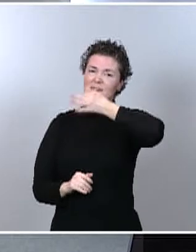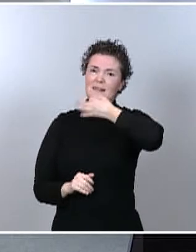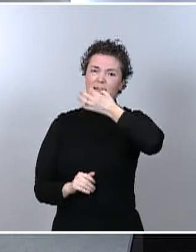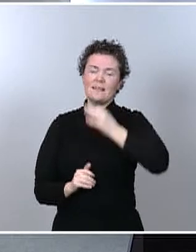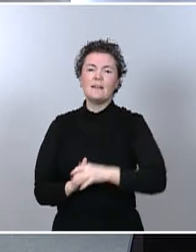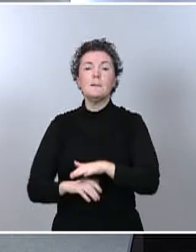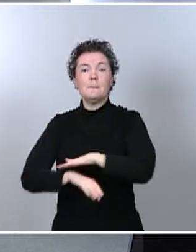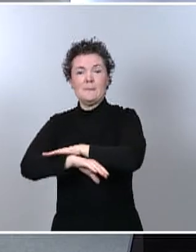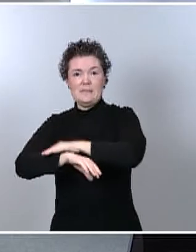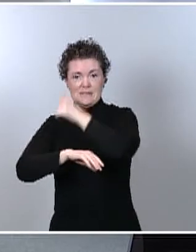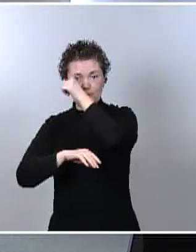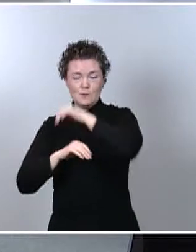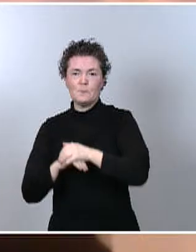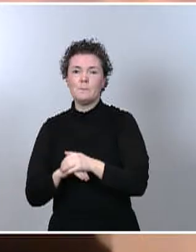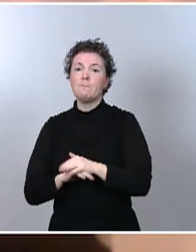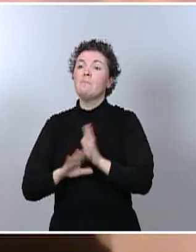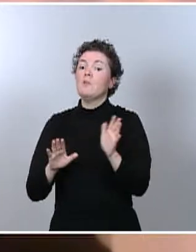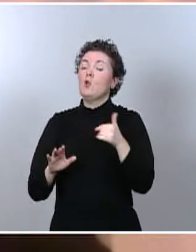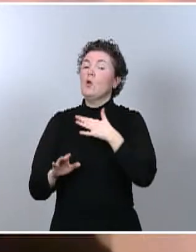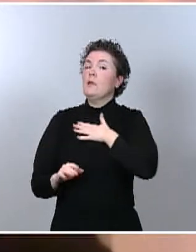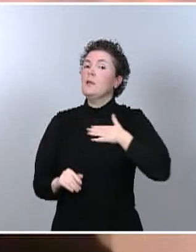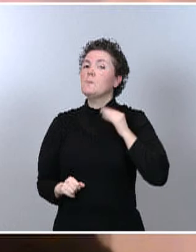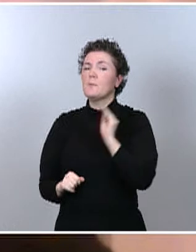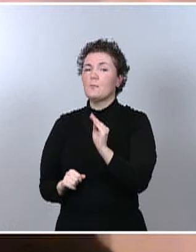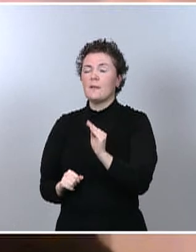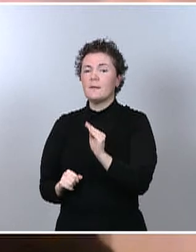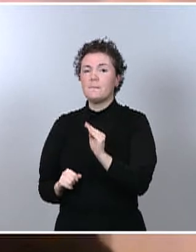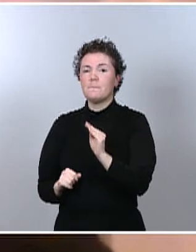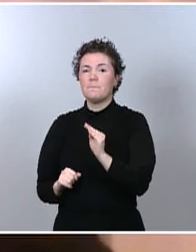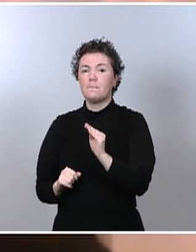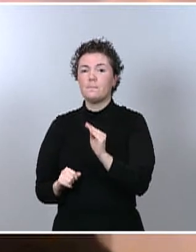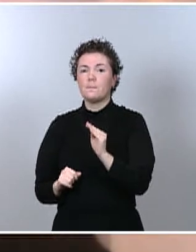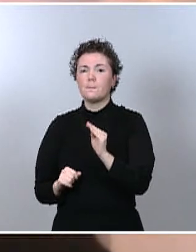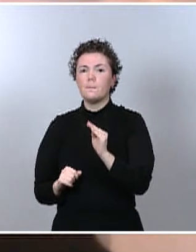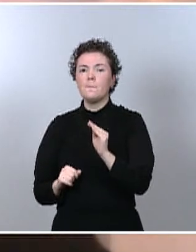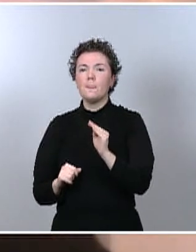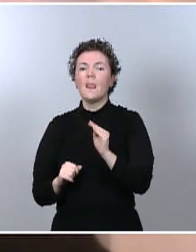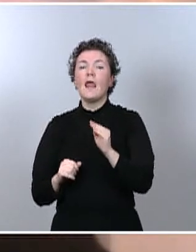sentido. Borja Negrete, de Voz Populi.